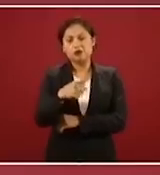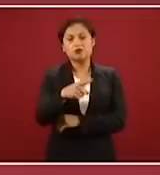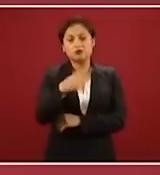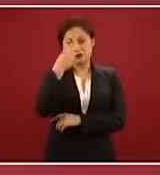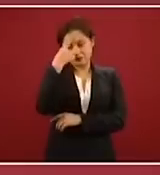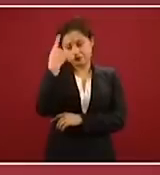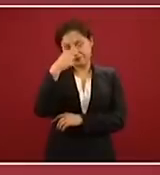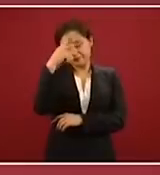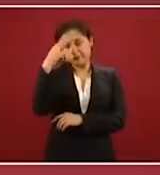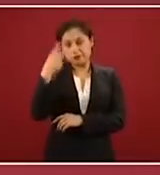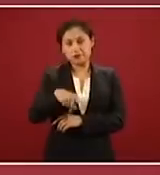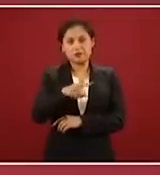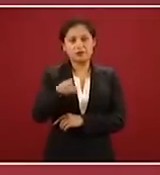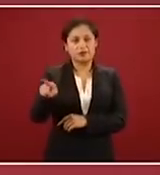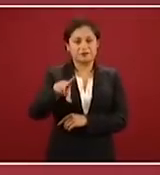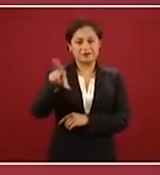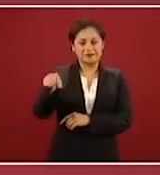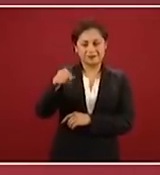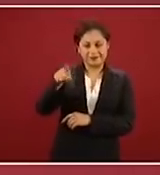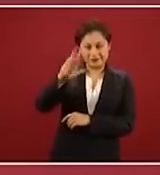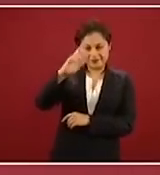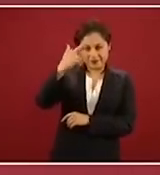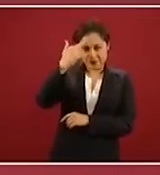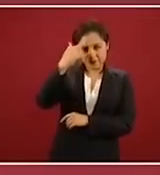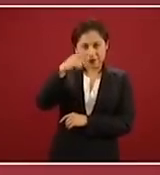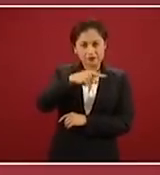¿Sí se acuerdan, no?